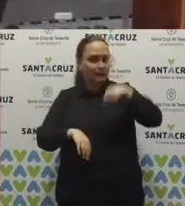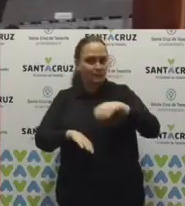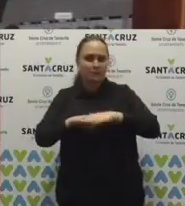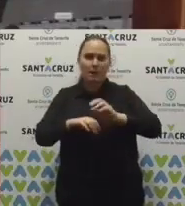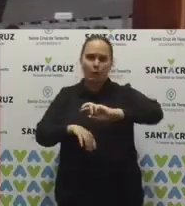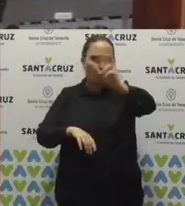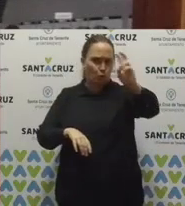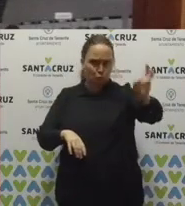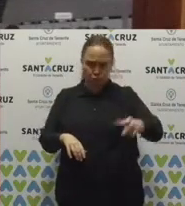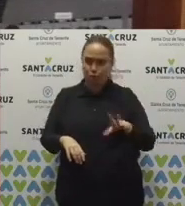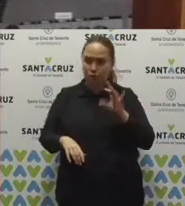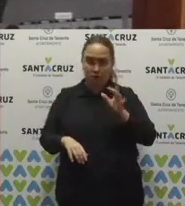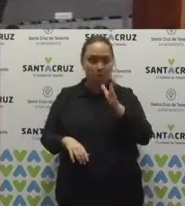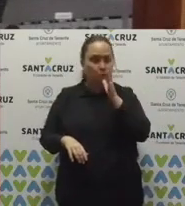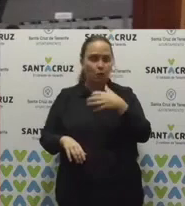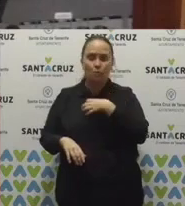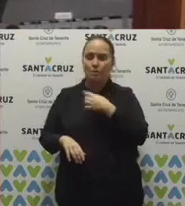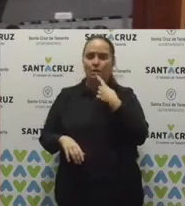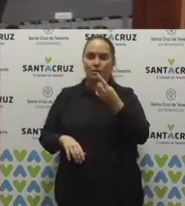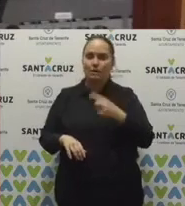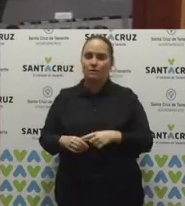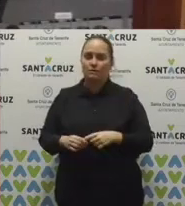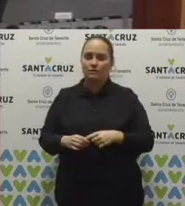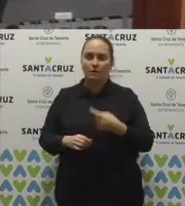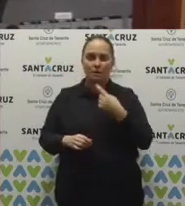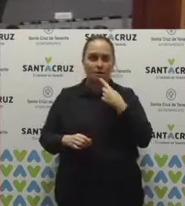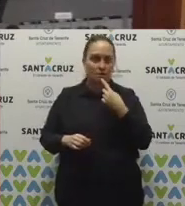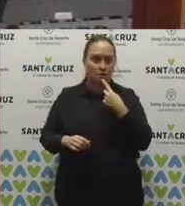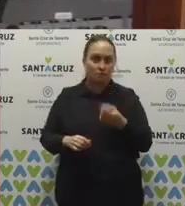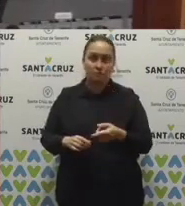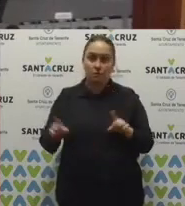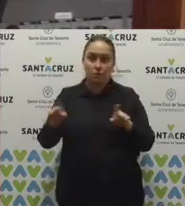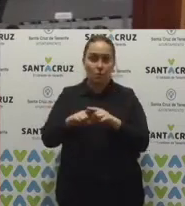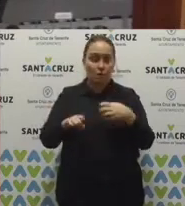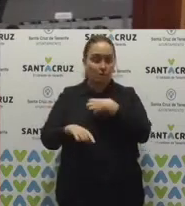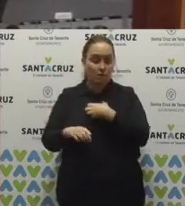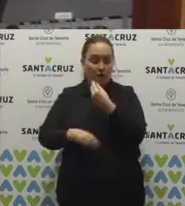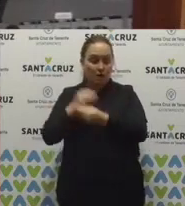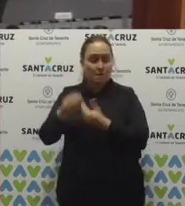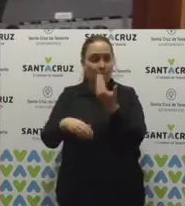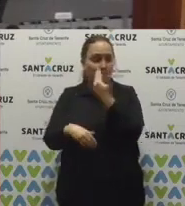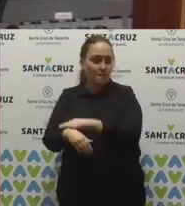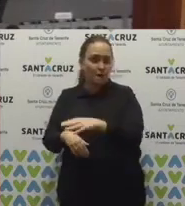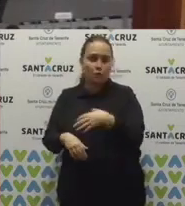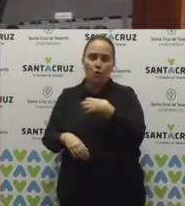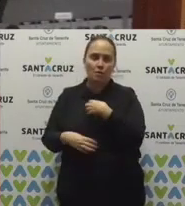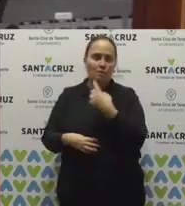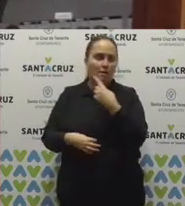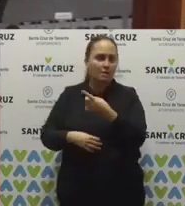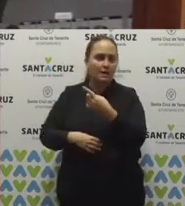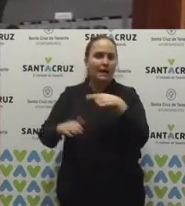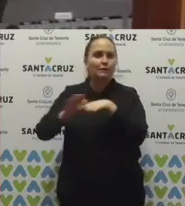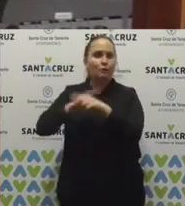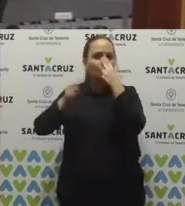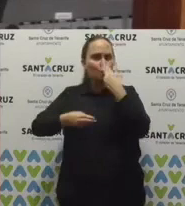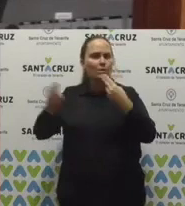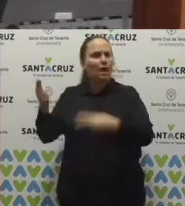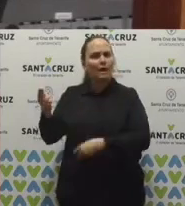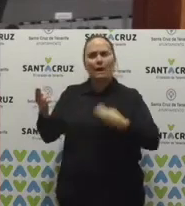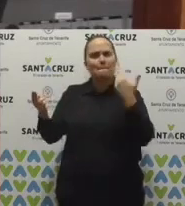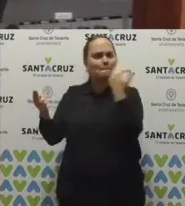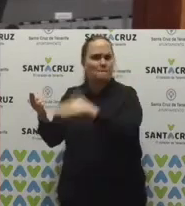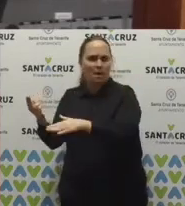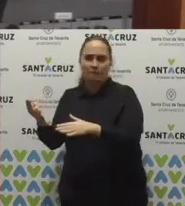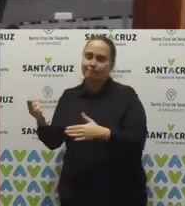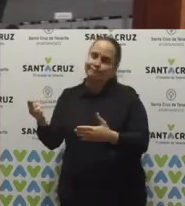porque lo que no podemos desacreditar al igual que cuando un funcionario hace mal un trabajo no podemos desacreditar la gestión pública no podemos